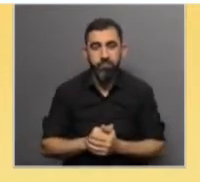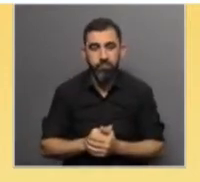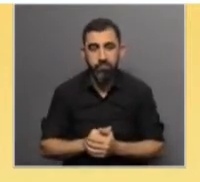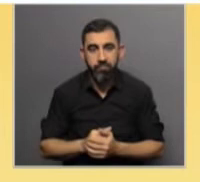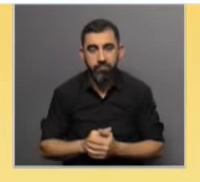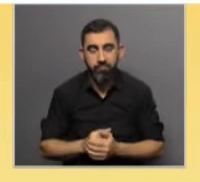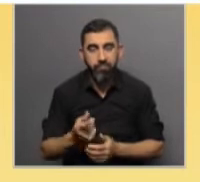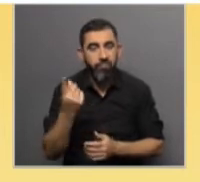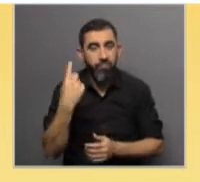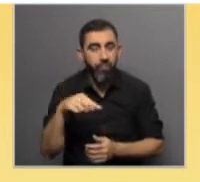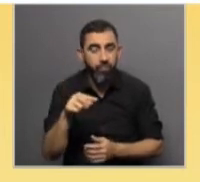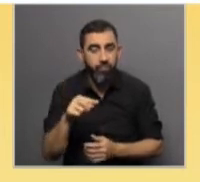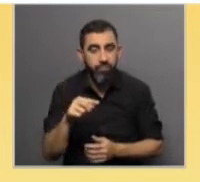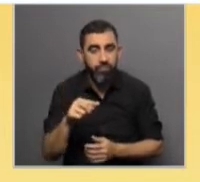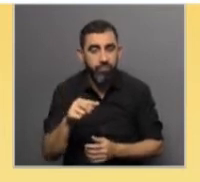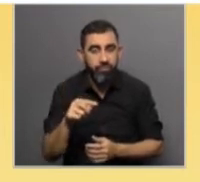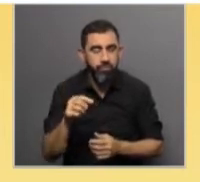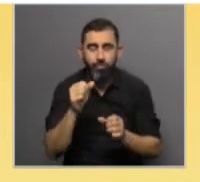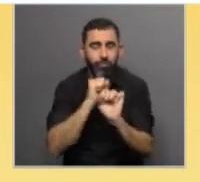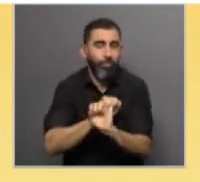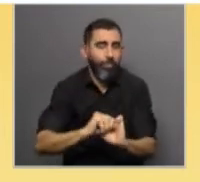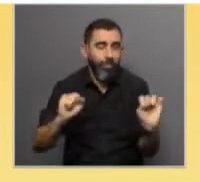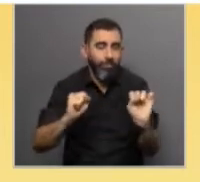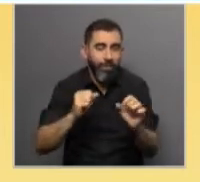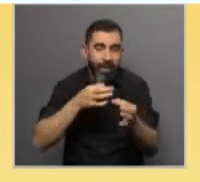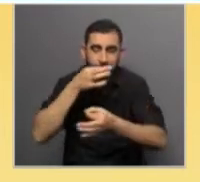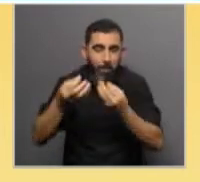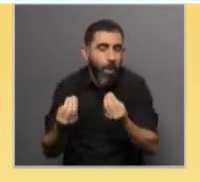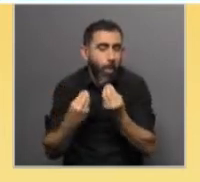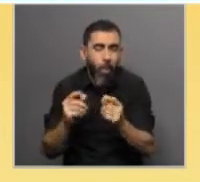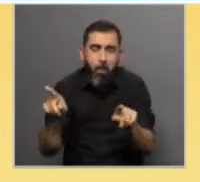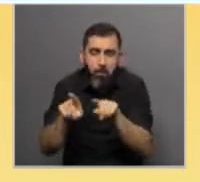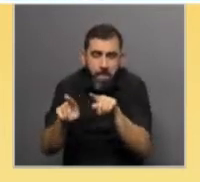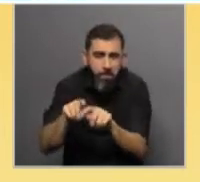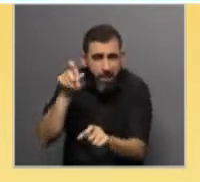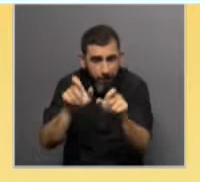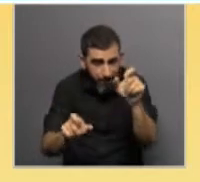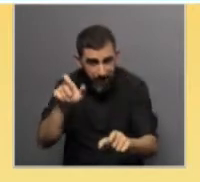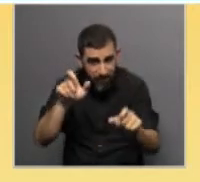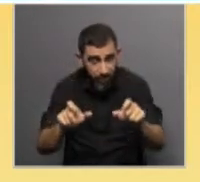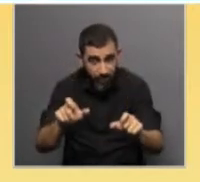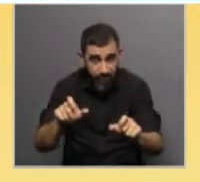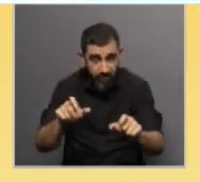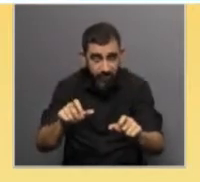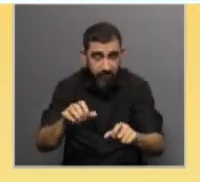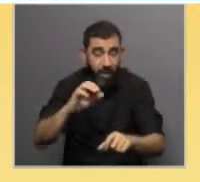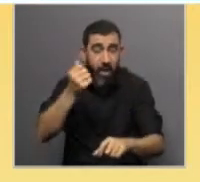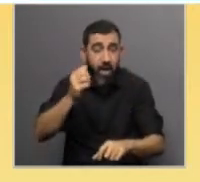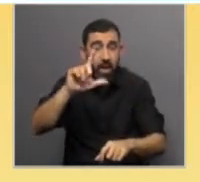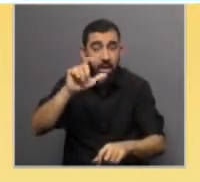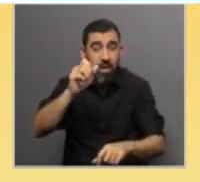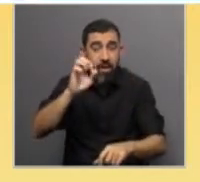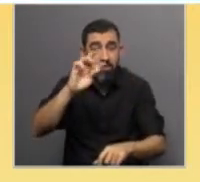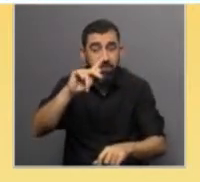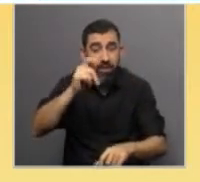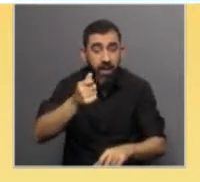demostrar, entonces no hay forma para explicar que esas mismas gentes que estaban en Alaska hace